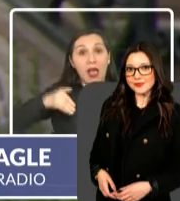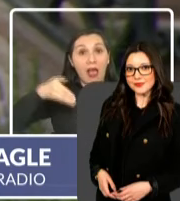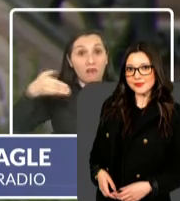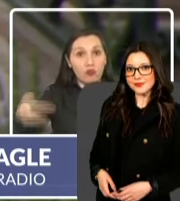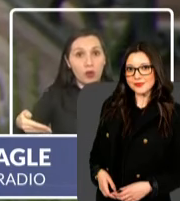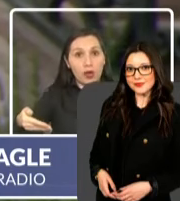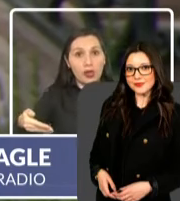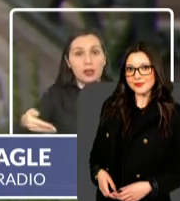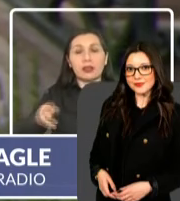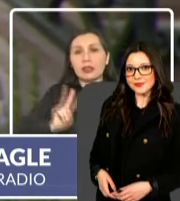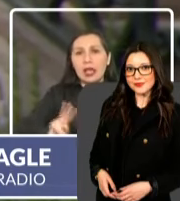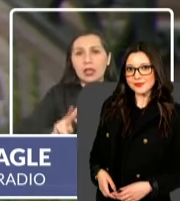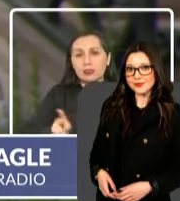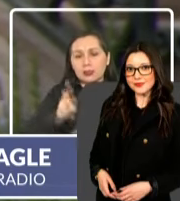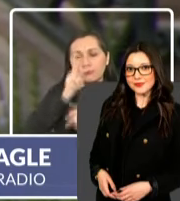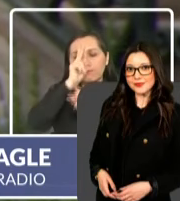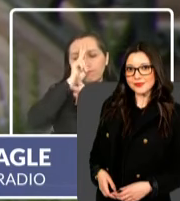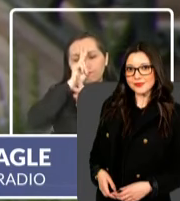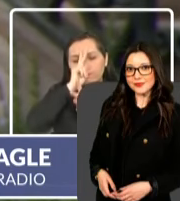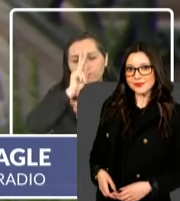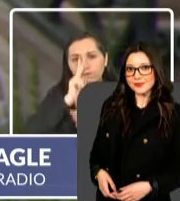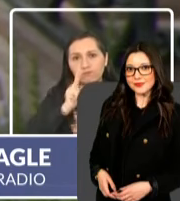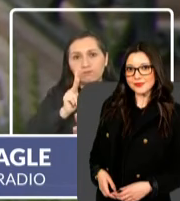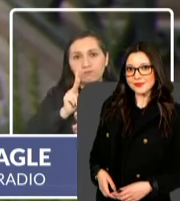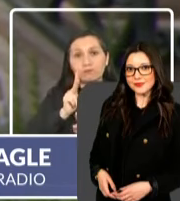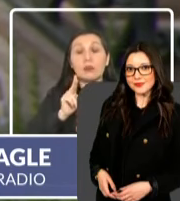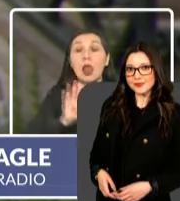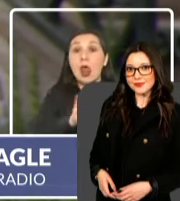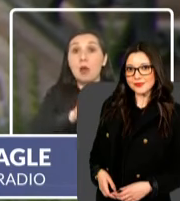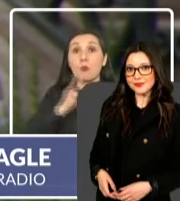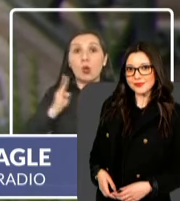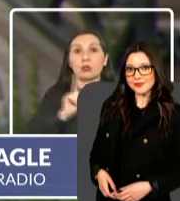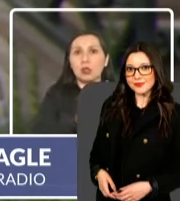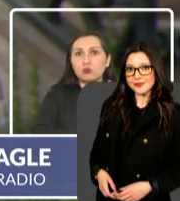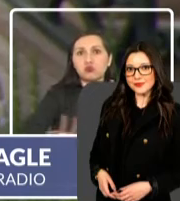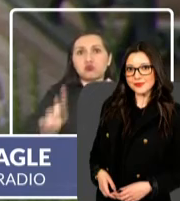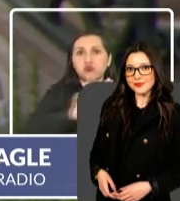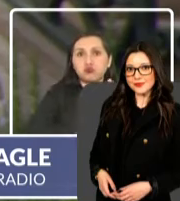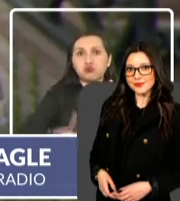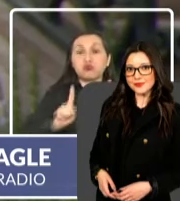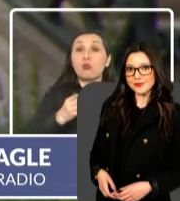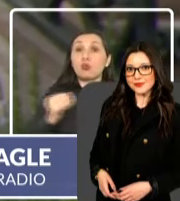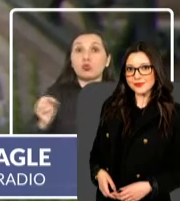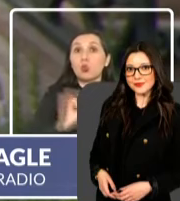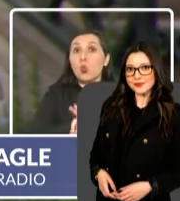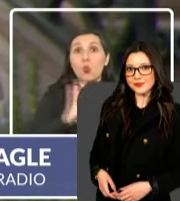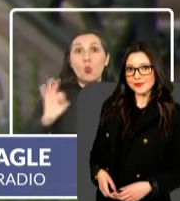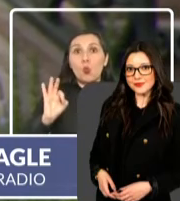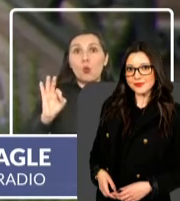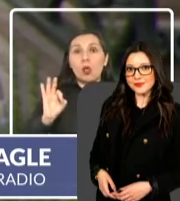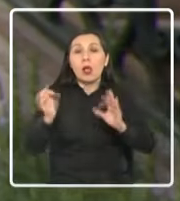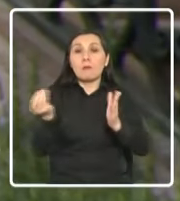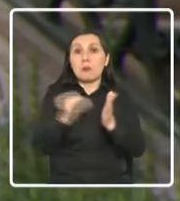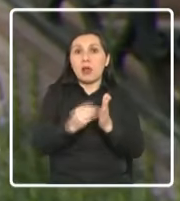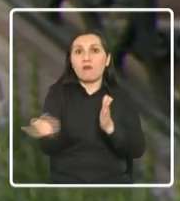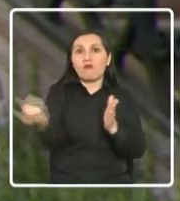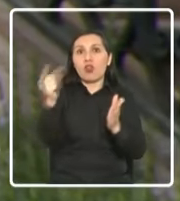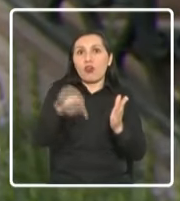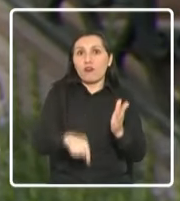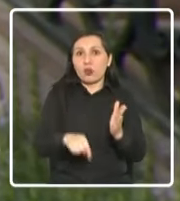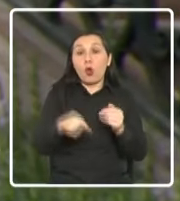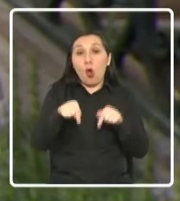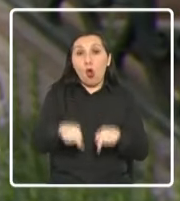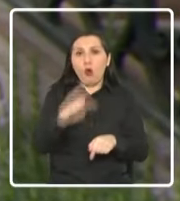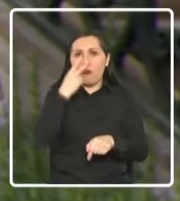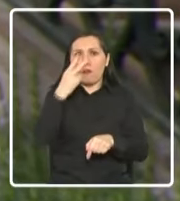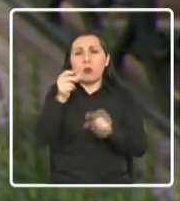Palacio de La Moneda en conmemoración de los 51 años del golpe de Estado. Escuchemos las palabras del mandatario. Hoy día pueden